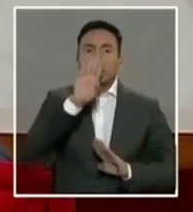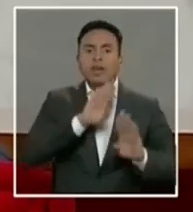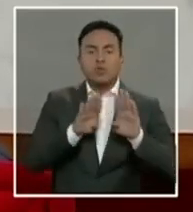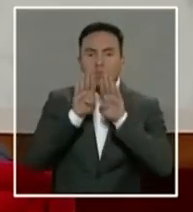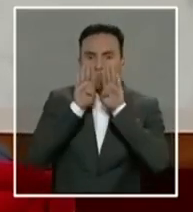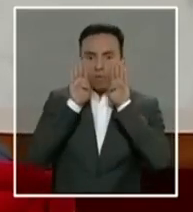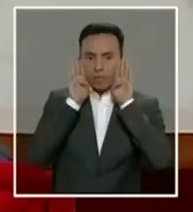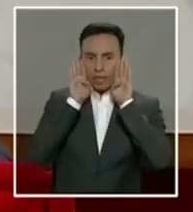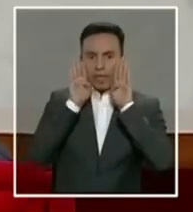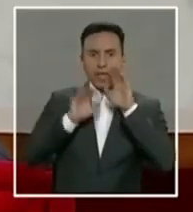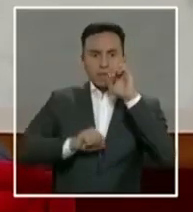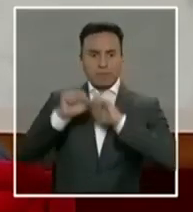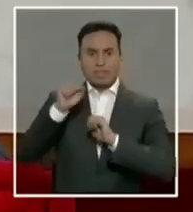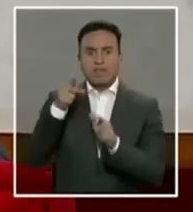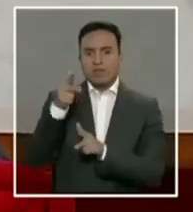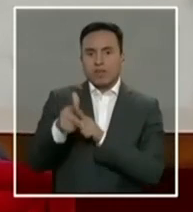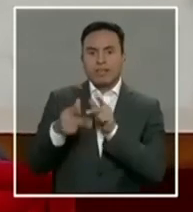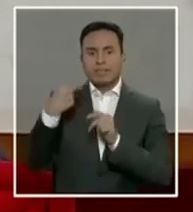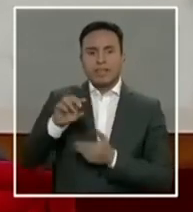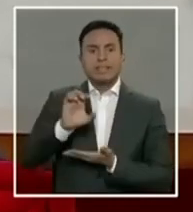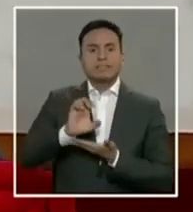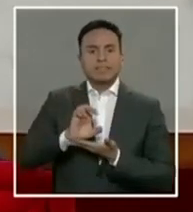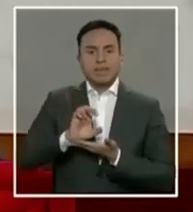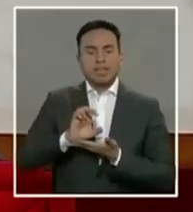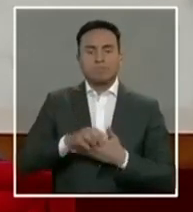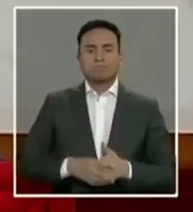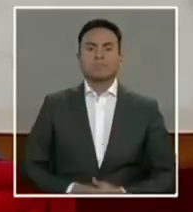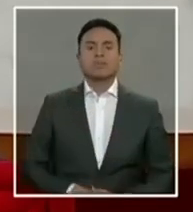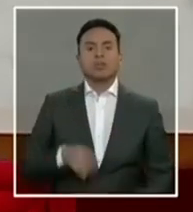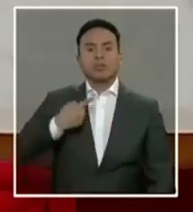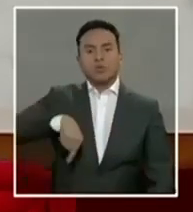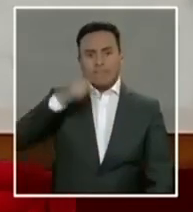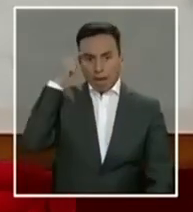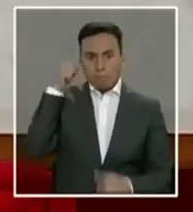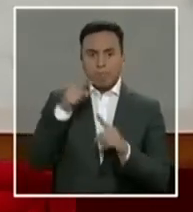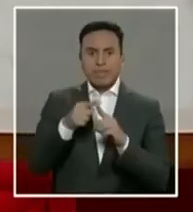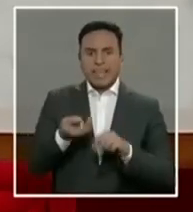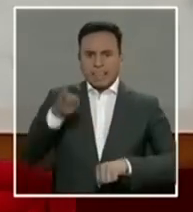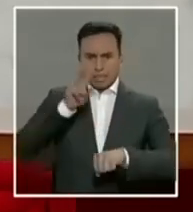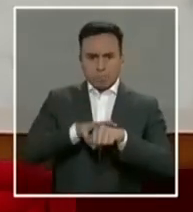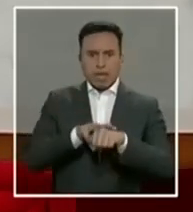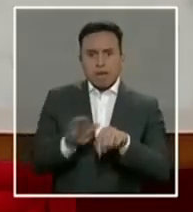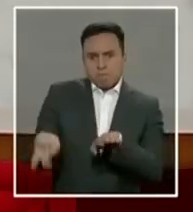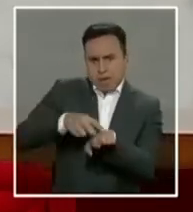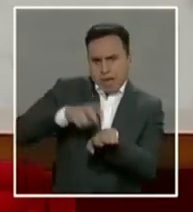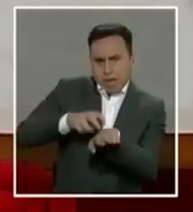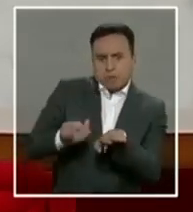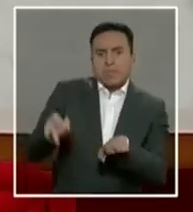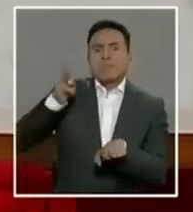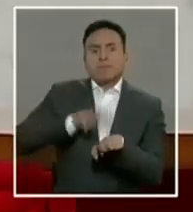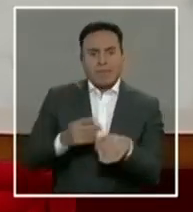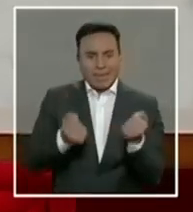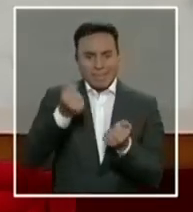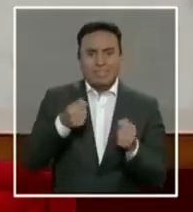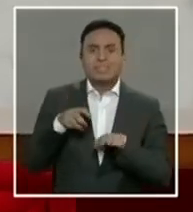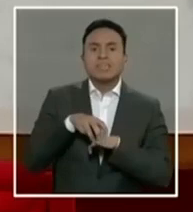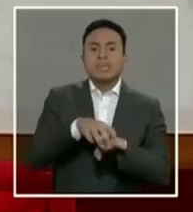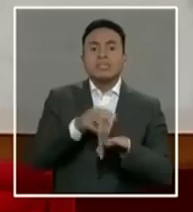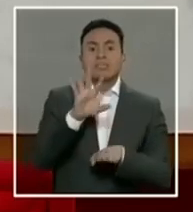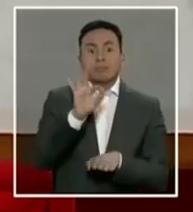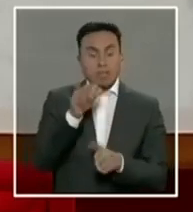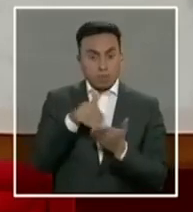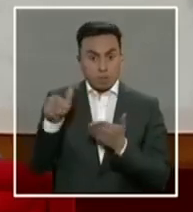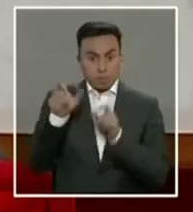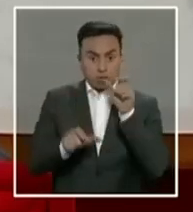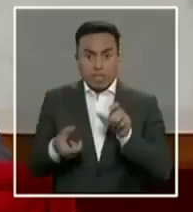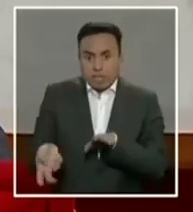la probidad en la empresa de ferrocarriles del Estado. Nuestra meta es triplicar los pasajeros, pasando de los 50